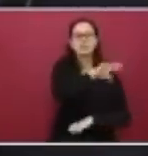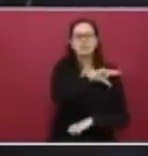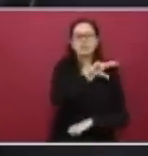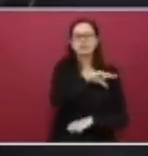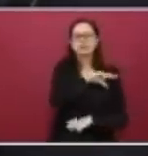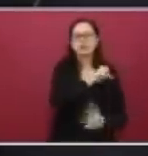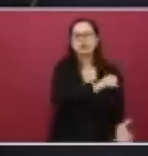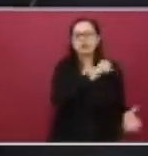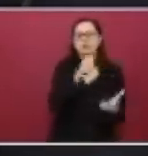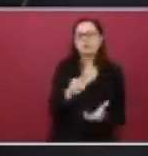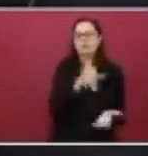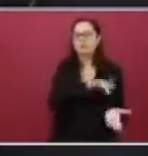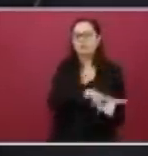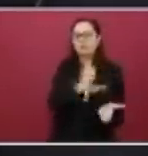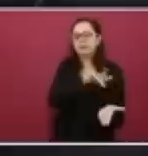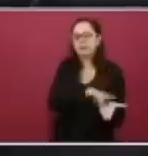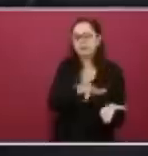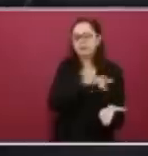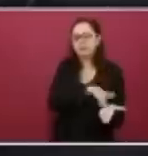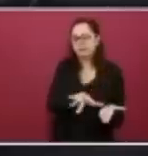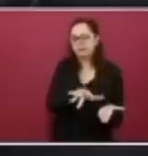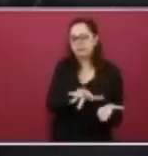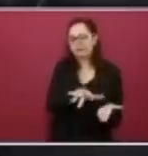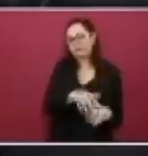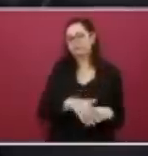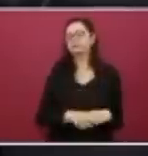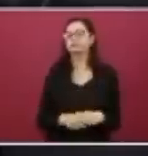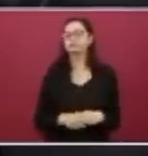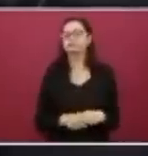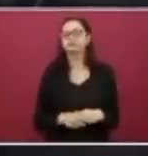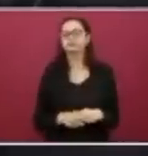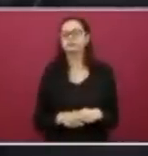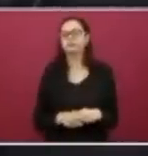financiados por muy empresas particulares